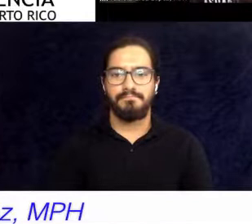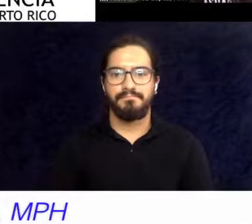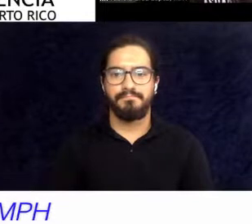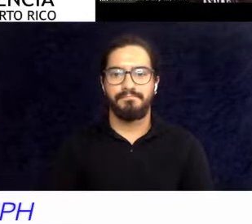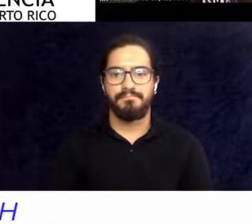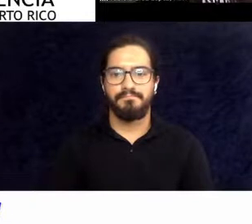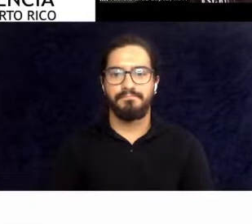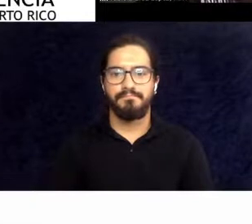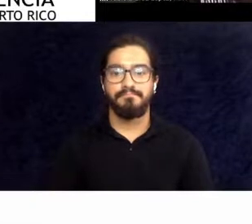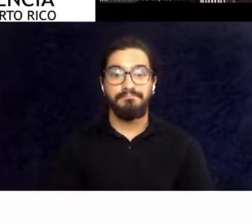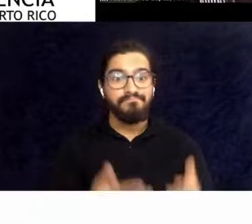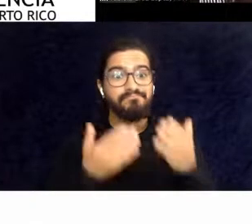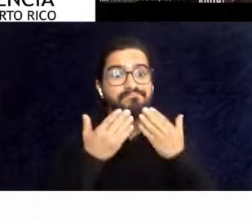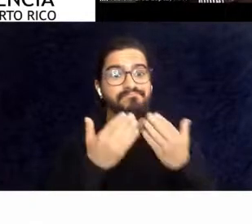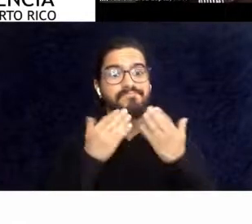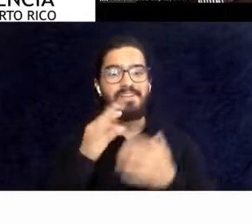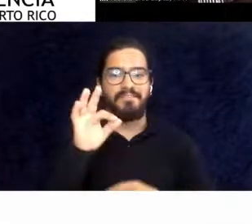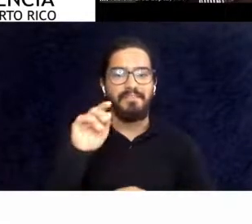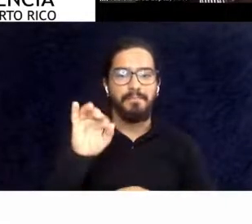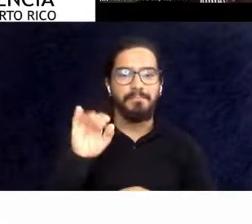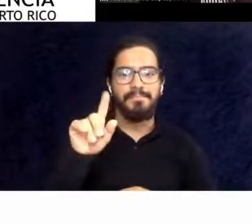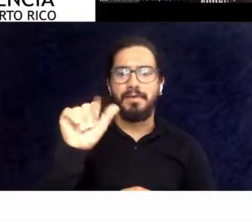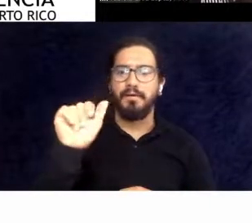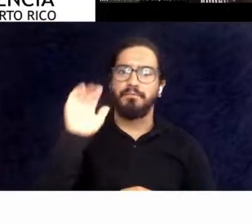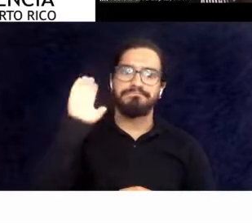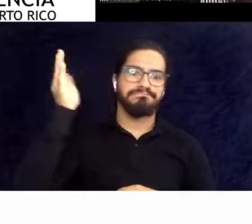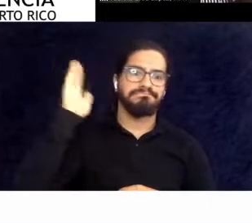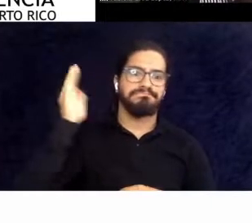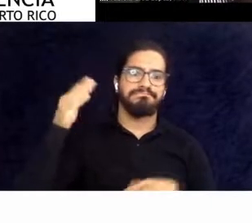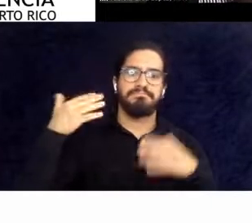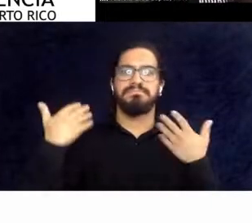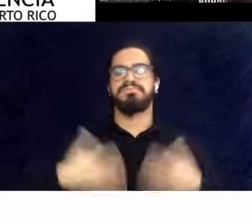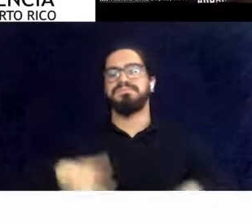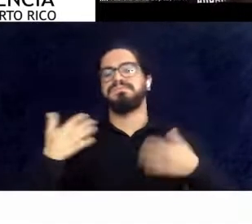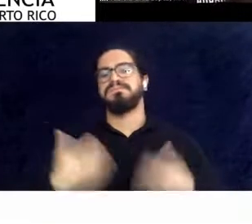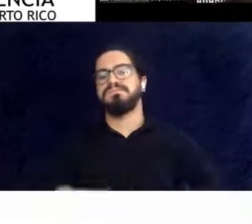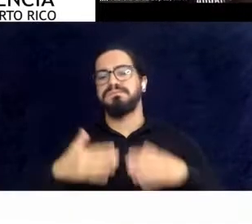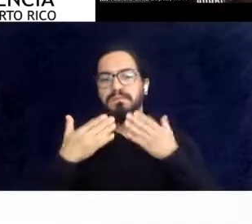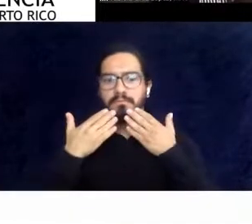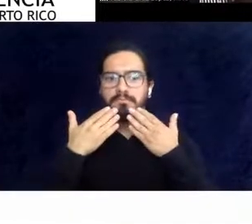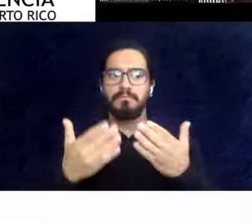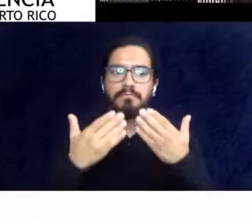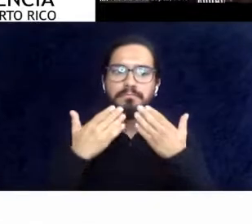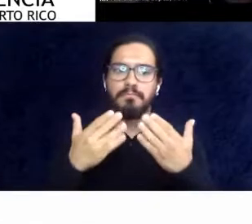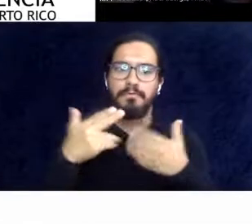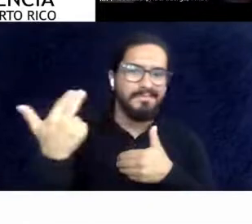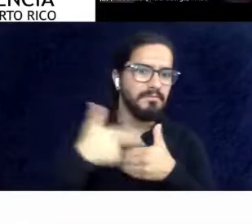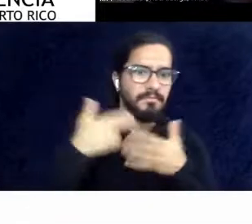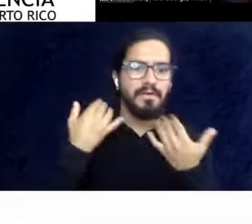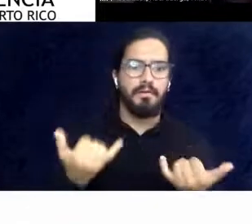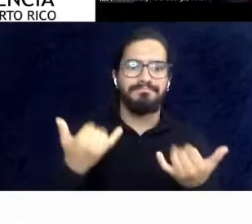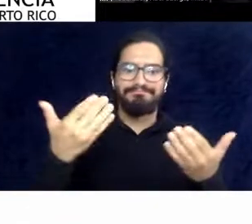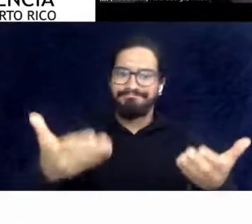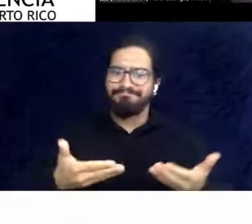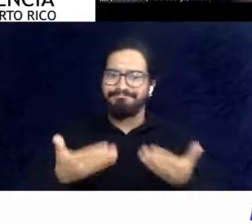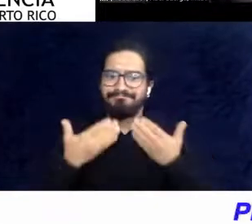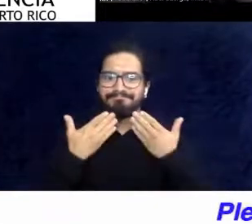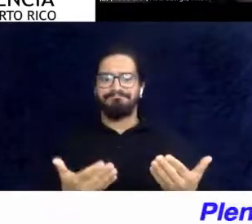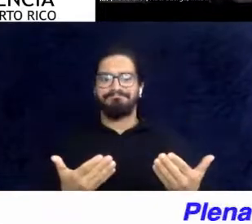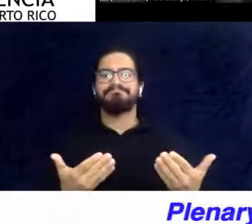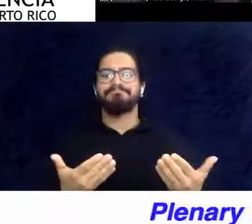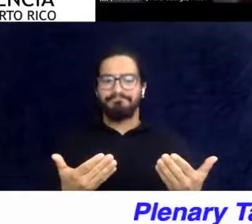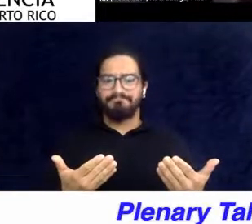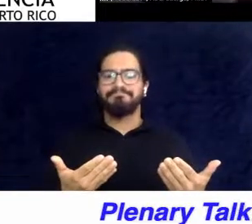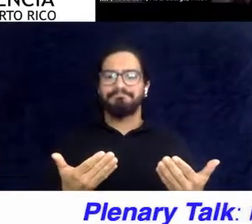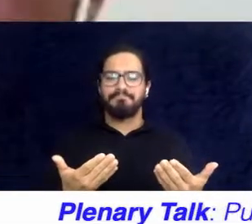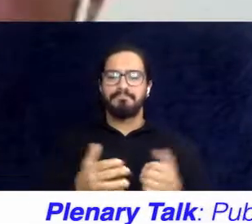Muchas gracias, Fabiola, por esa presentación. Muy agradecido de tu participación aquí en AAAS. A través de